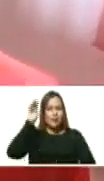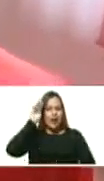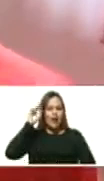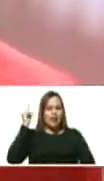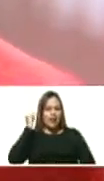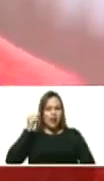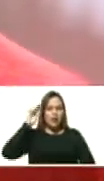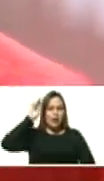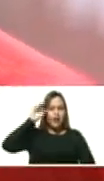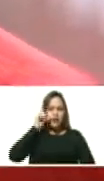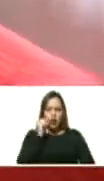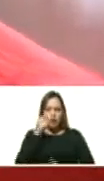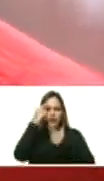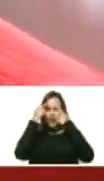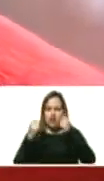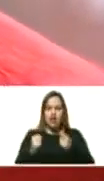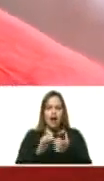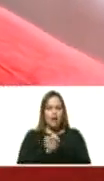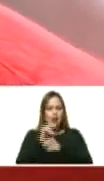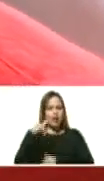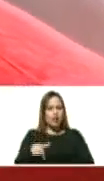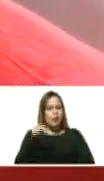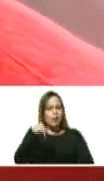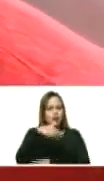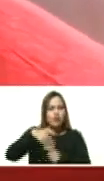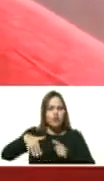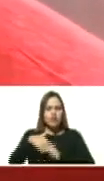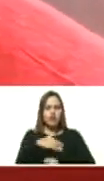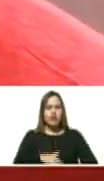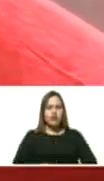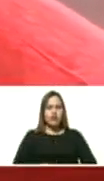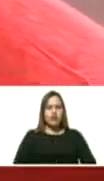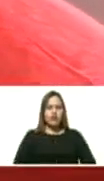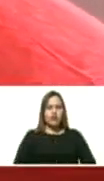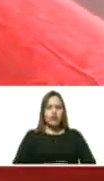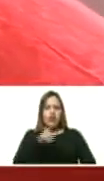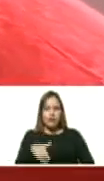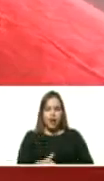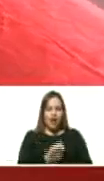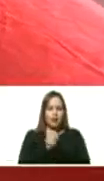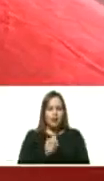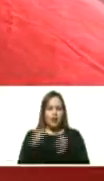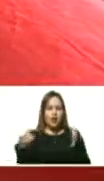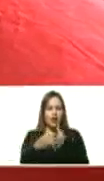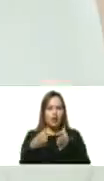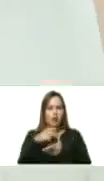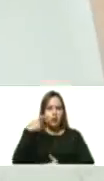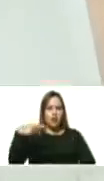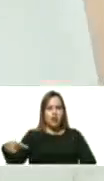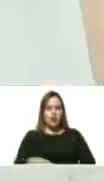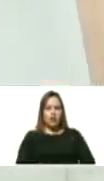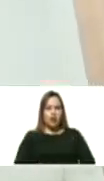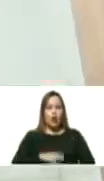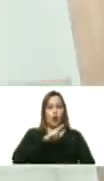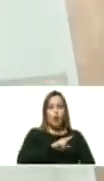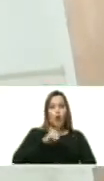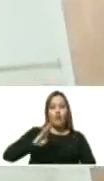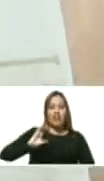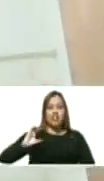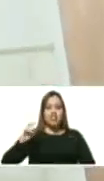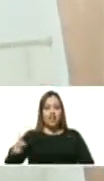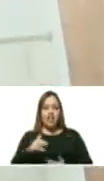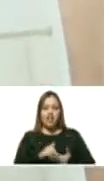maestros, profesionales, compañeros aquí del Punto y Círculo. Aparte, aquí están los compañeros del equipo político de nuestra VCH, líderes de